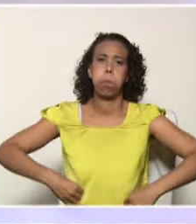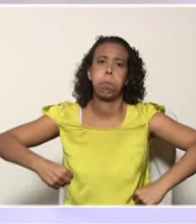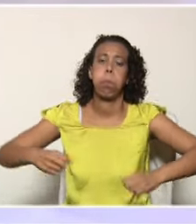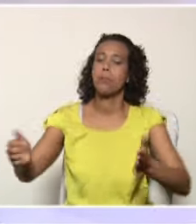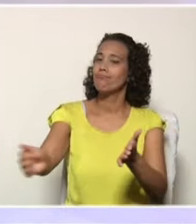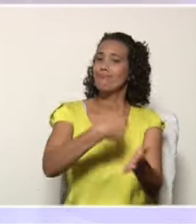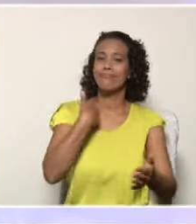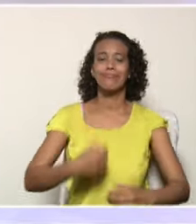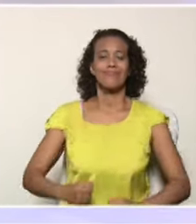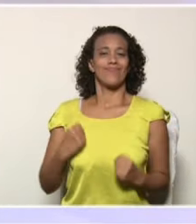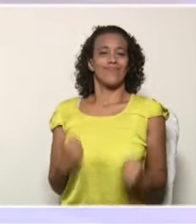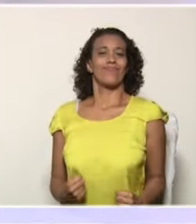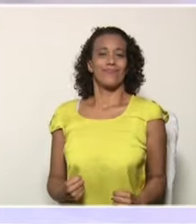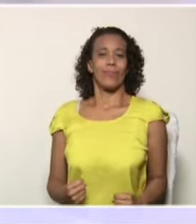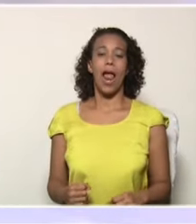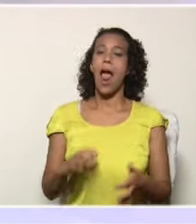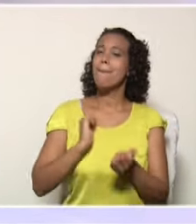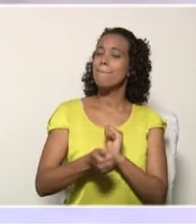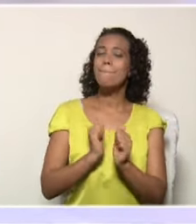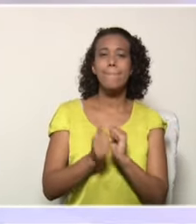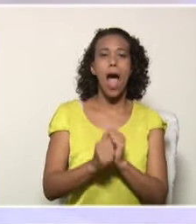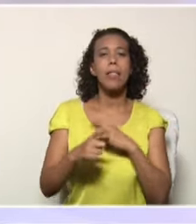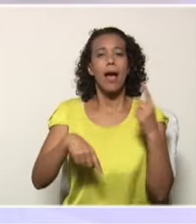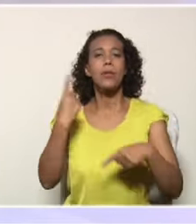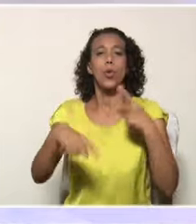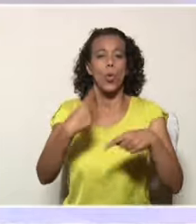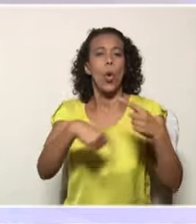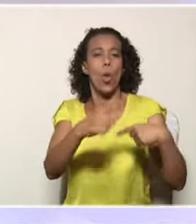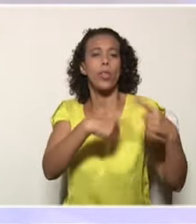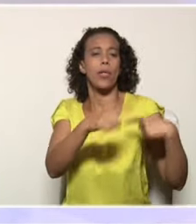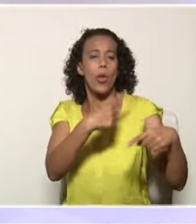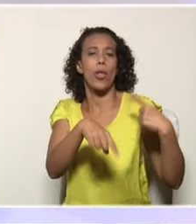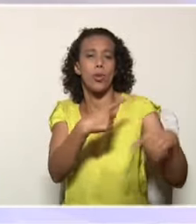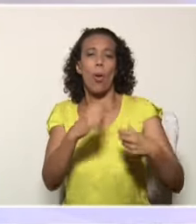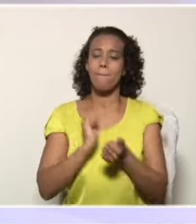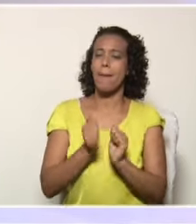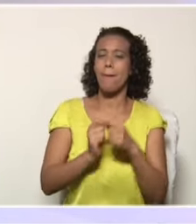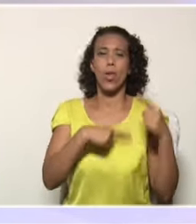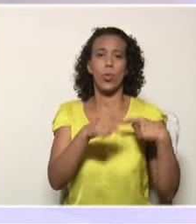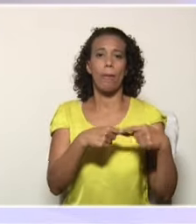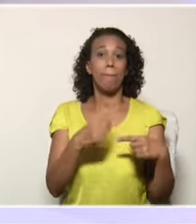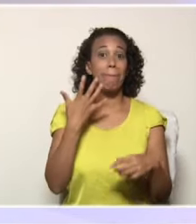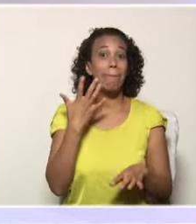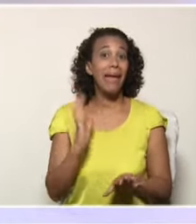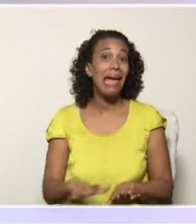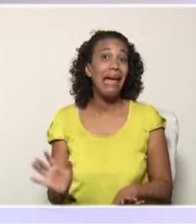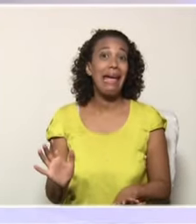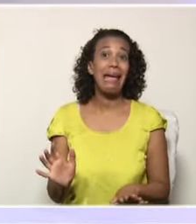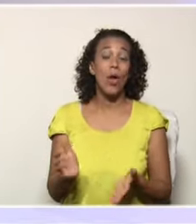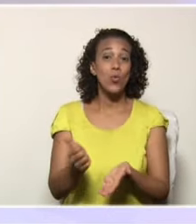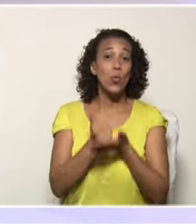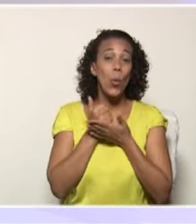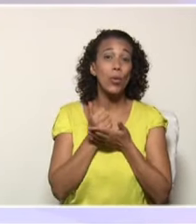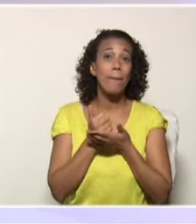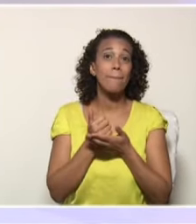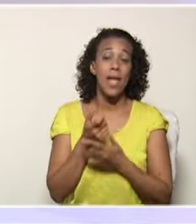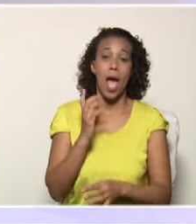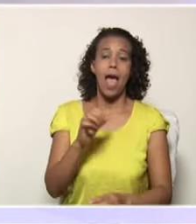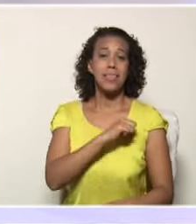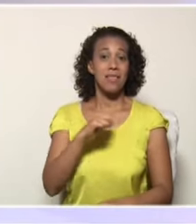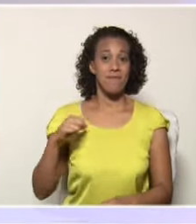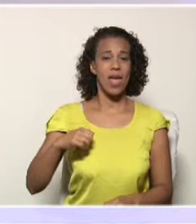pueden enumerar de la práctica constante del ejercicio físico. Pero si yo tengo beneficios de manera